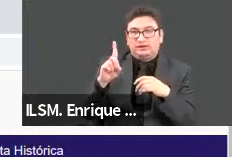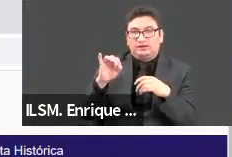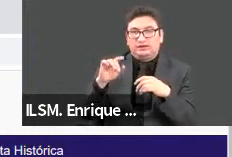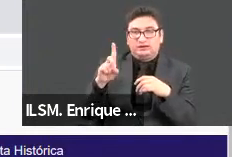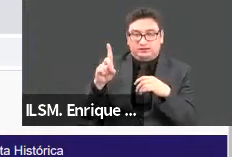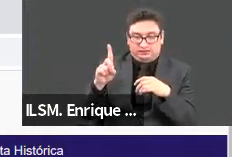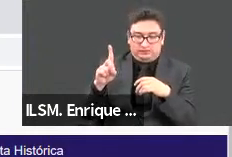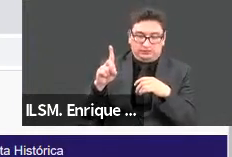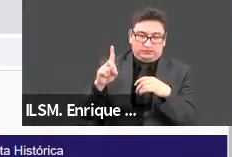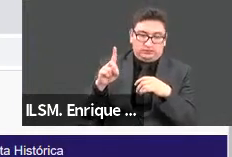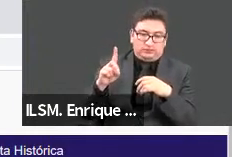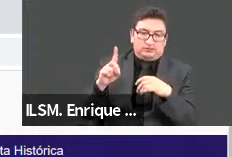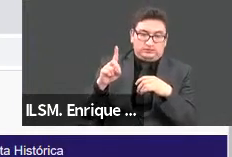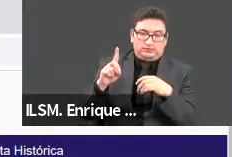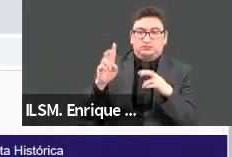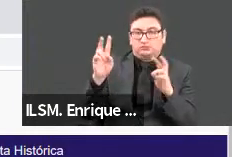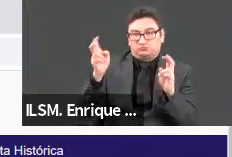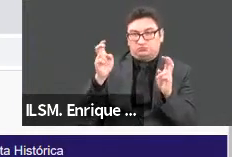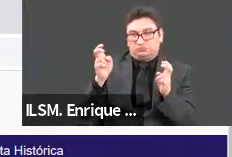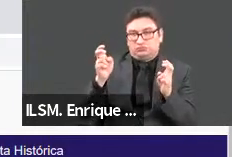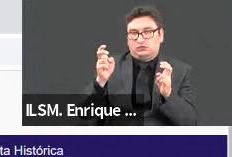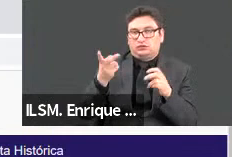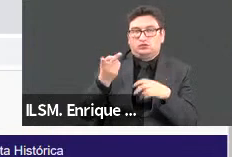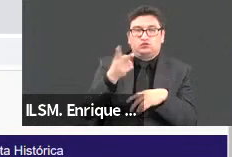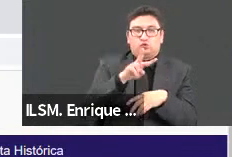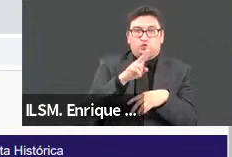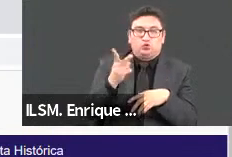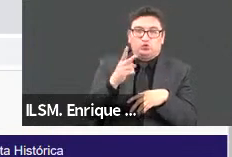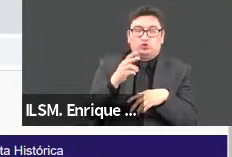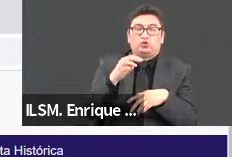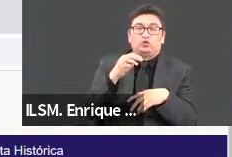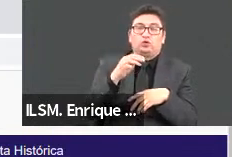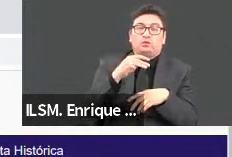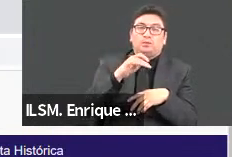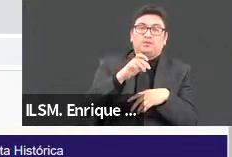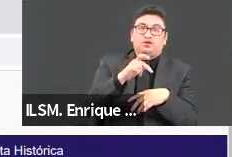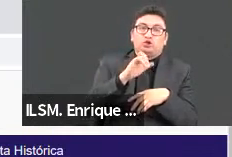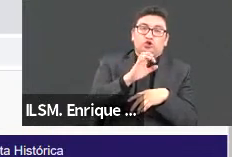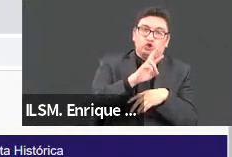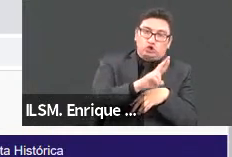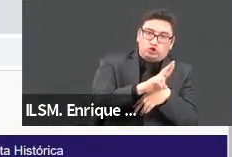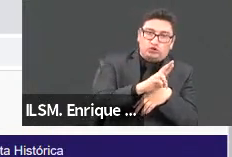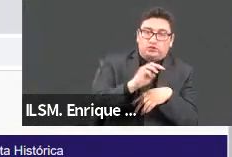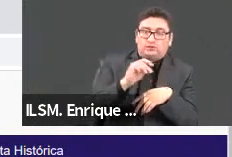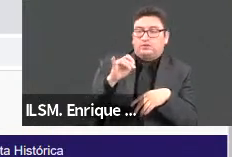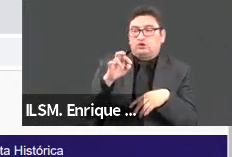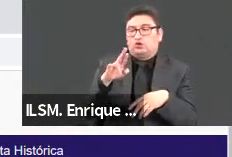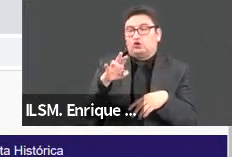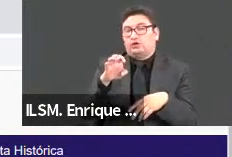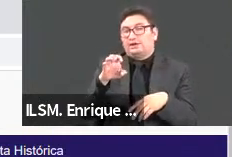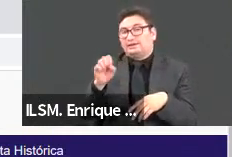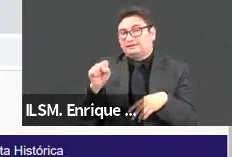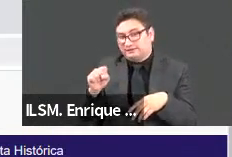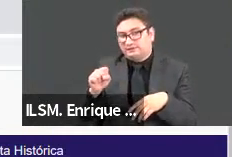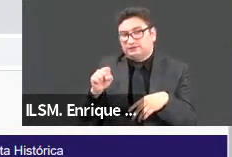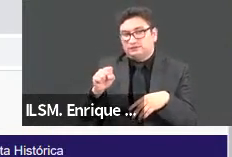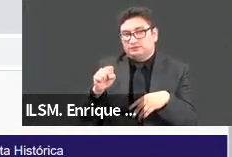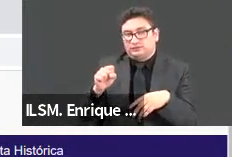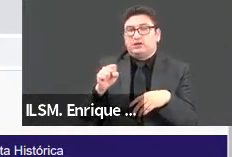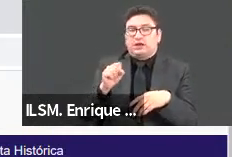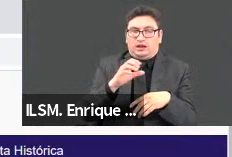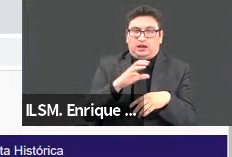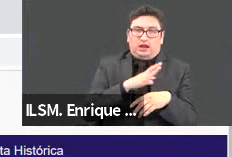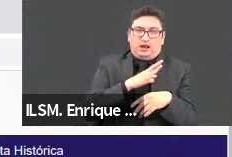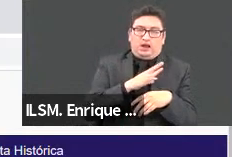Menor de edad o menores de edad. Cualquiera de estas dos para mí serían como una sinonimia, nada más si es en singular o en